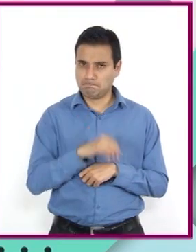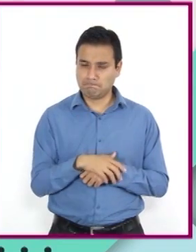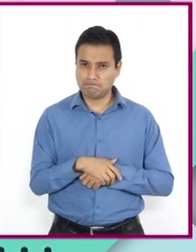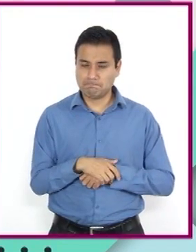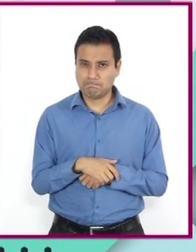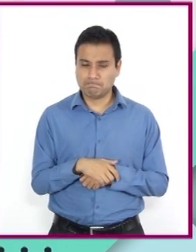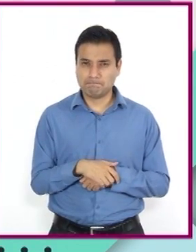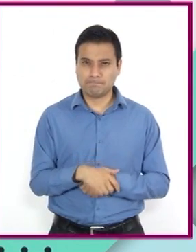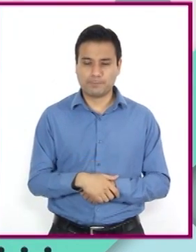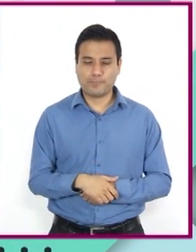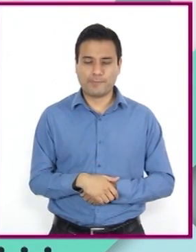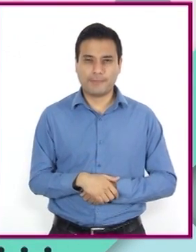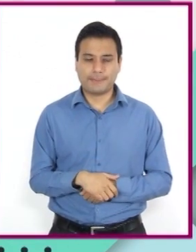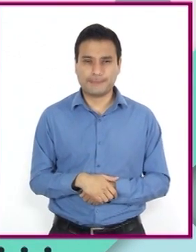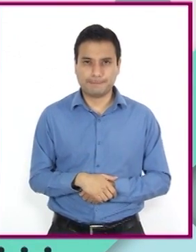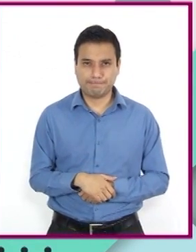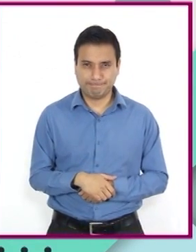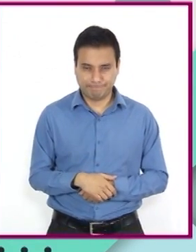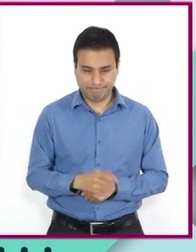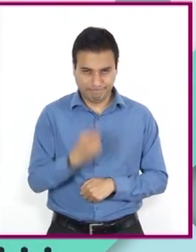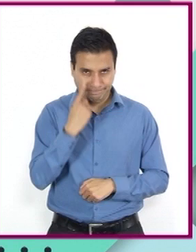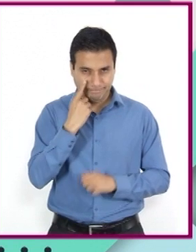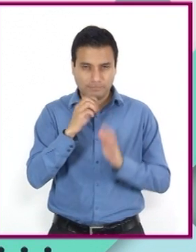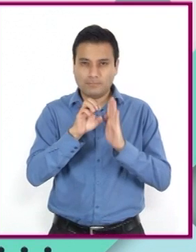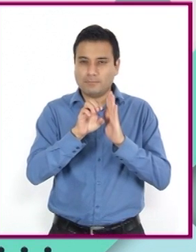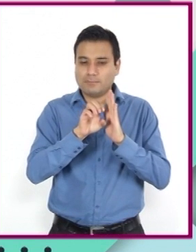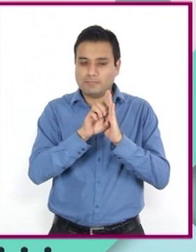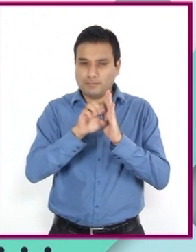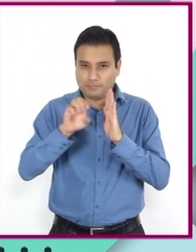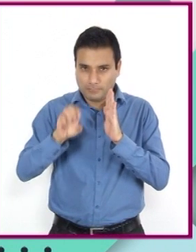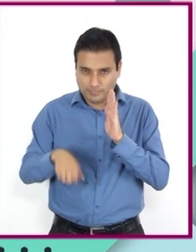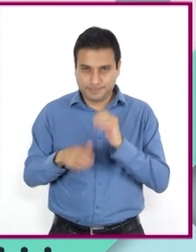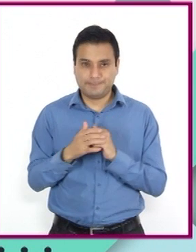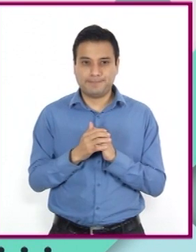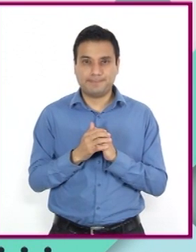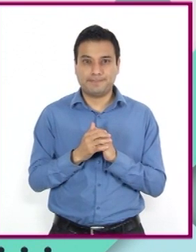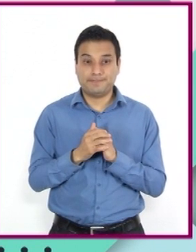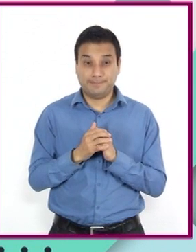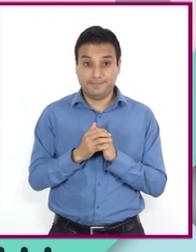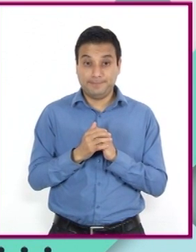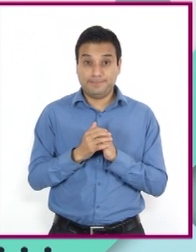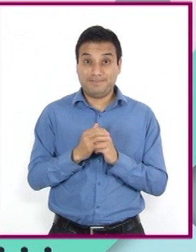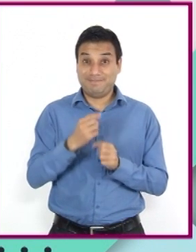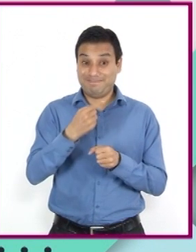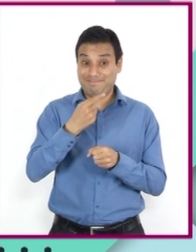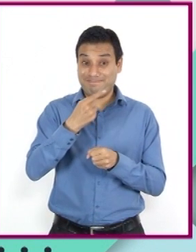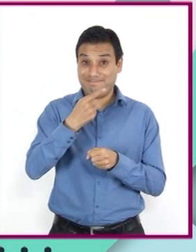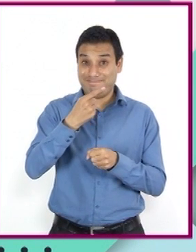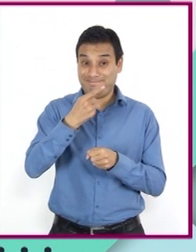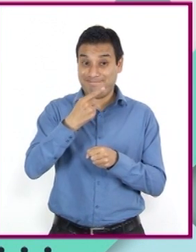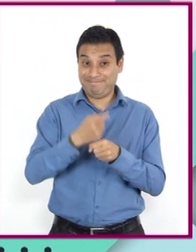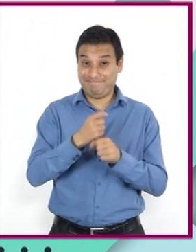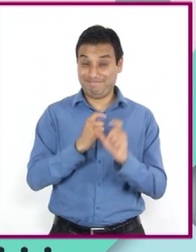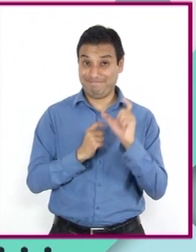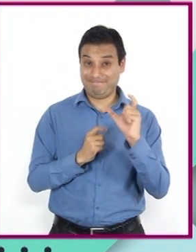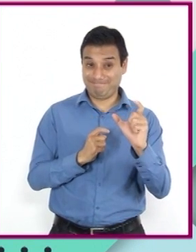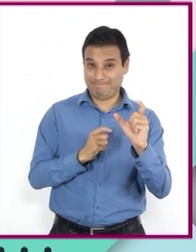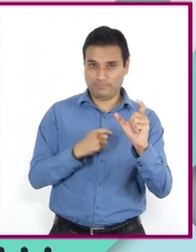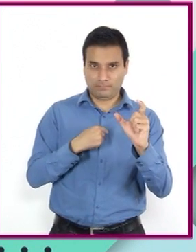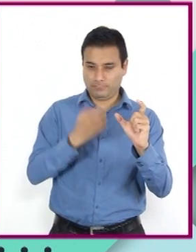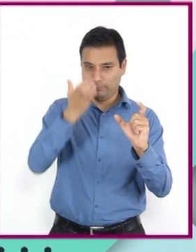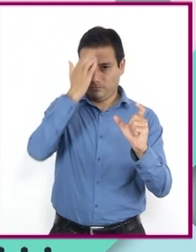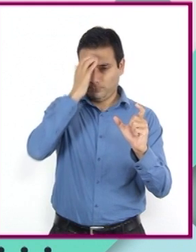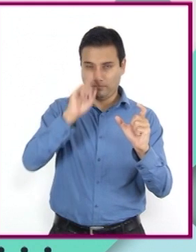afirmativamente. ¿Qué pasaría si no conocieras el primer factor, pero sí el segundo, que es 8